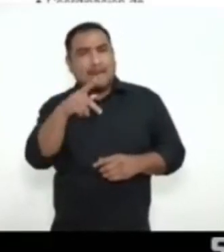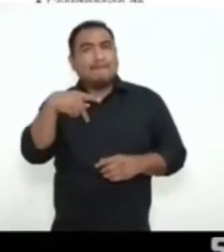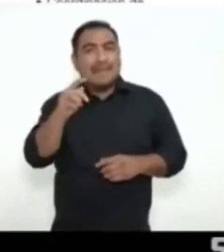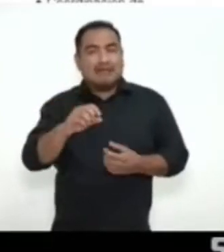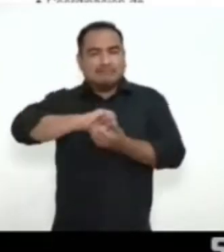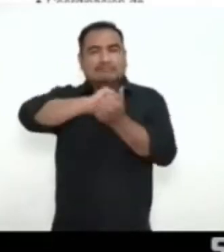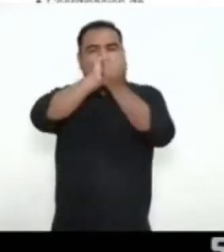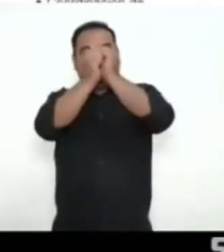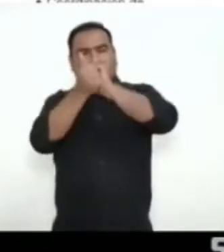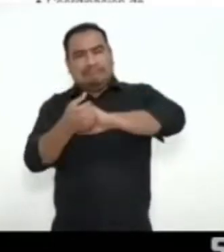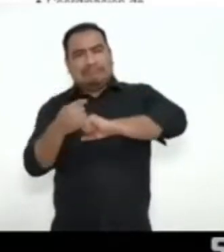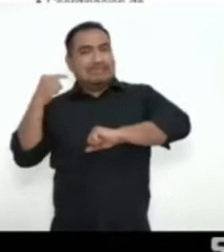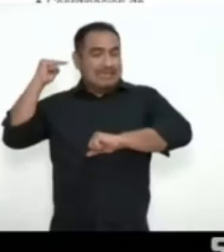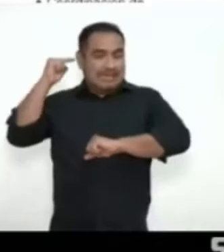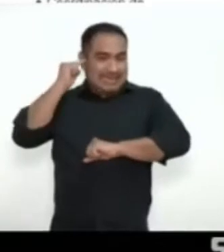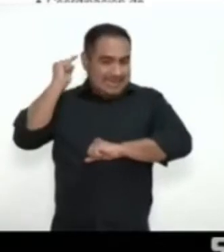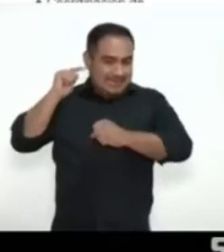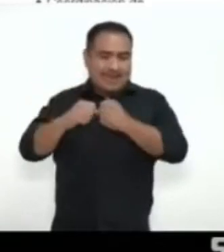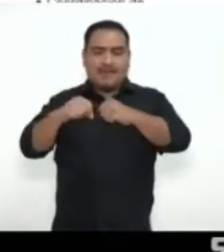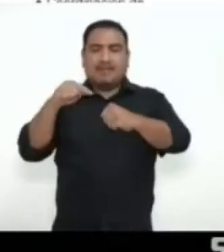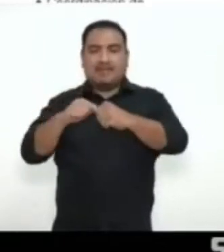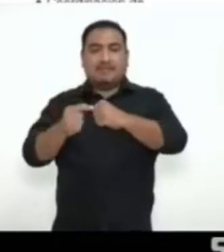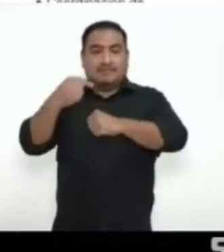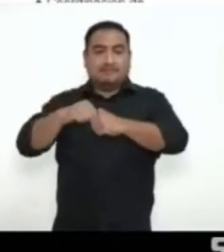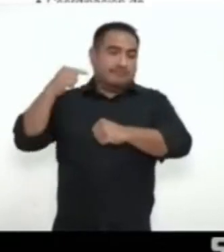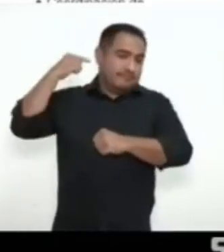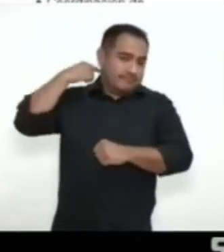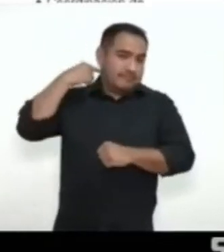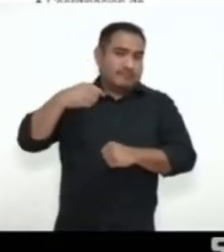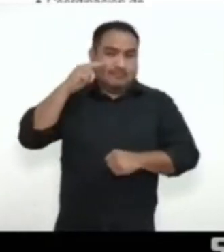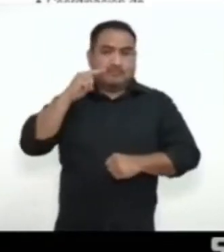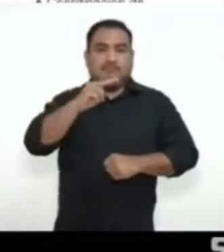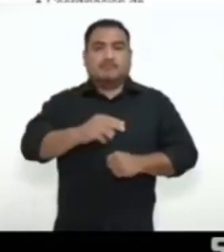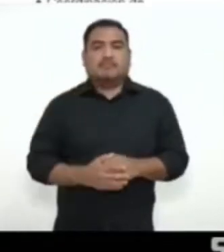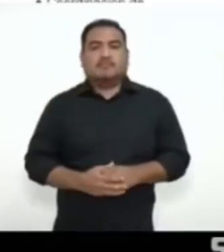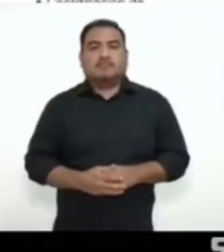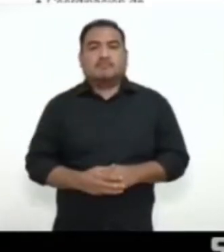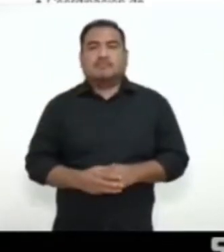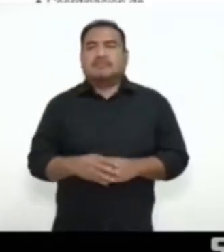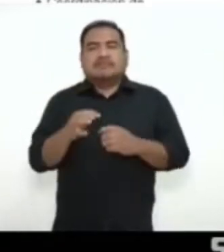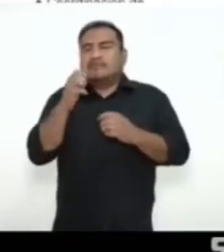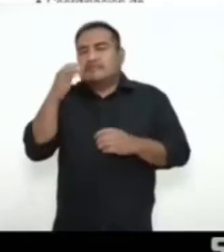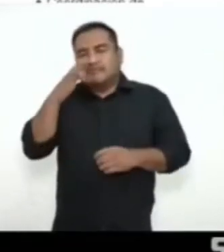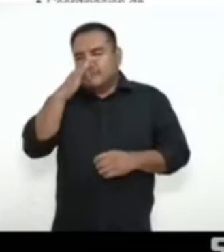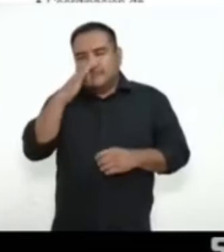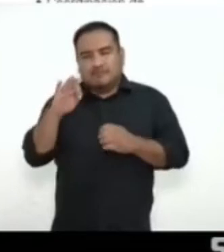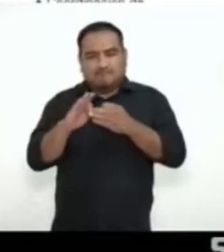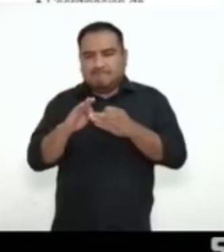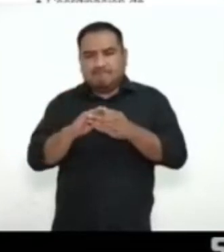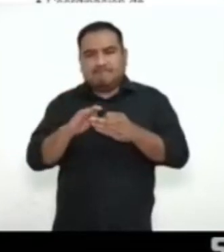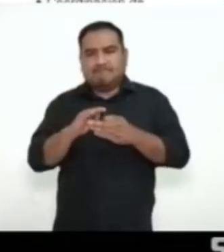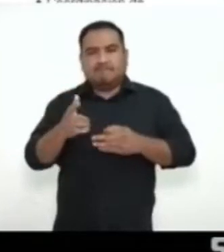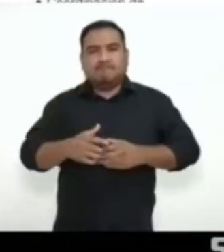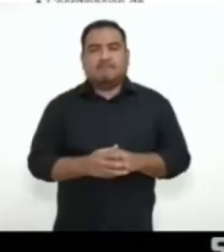los centros en el cerebro para ver se encuentran en la parte de atrás. Muy pegadita a la parte